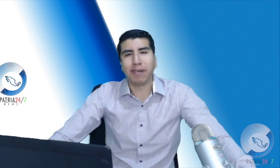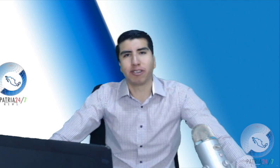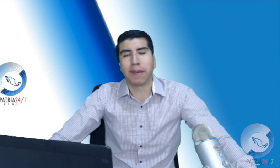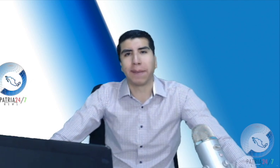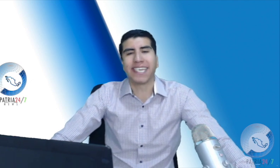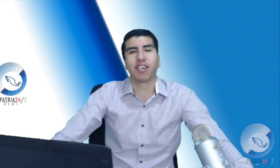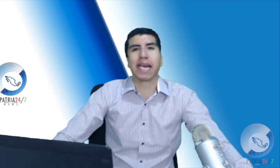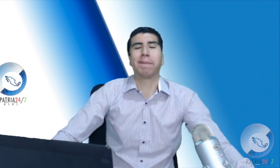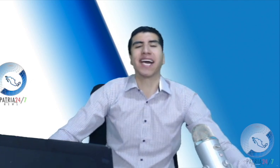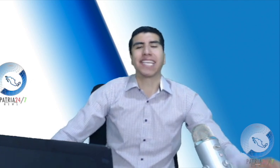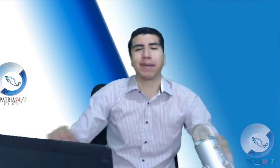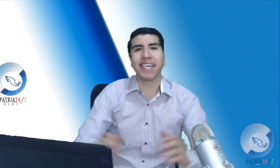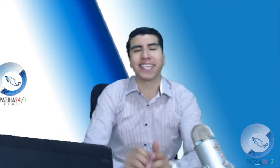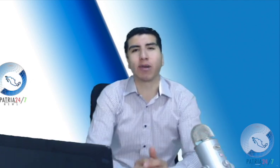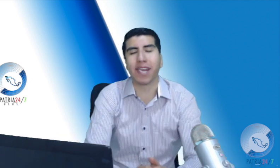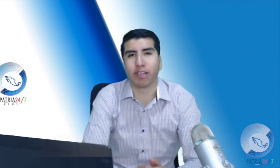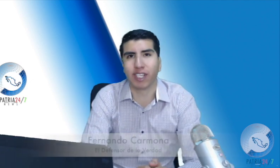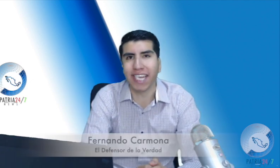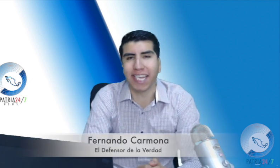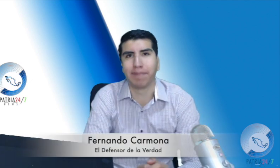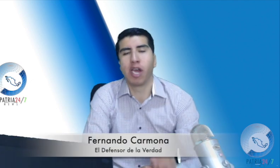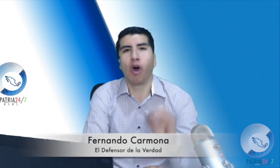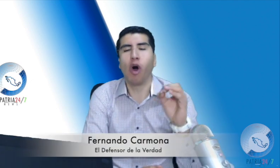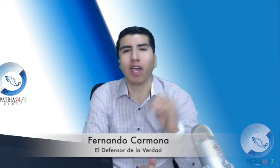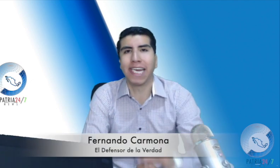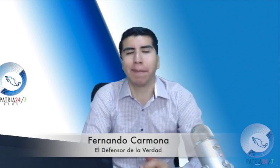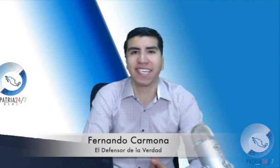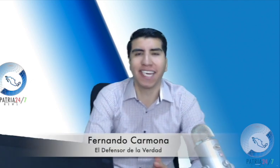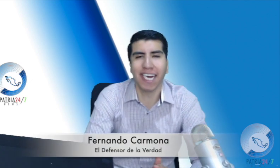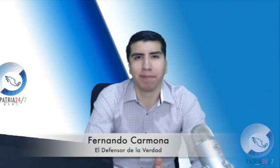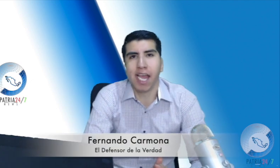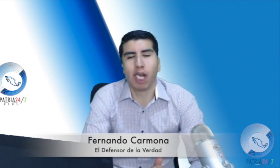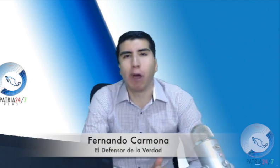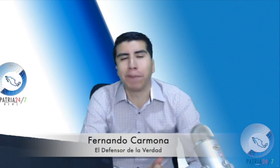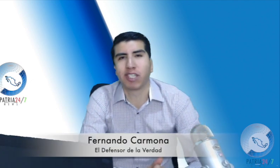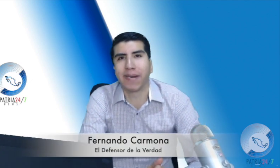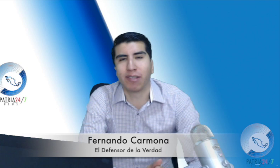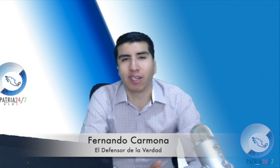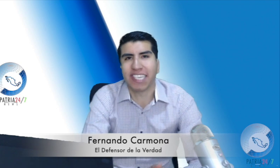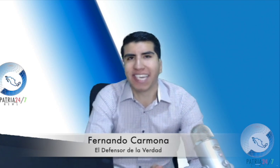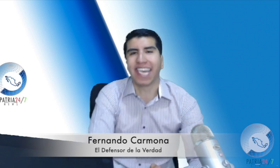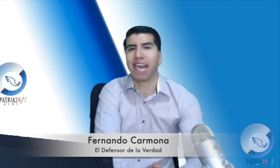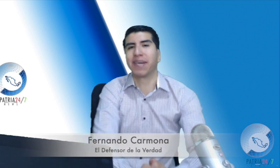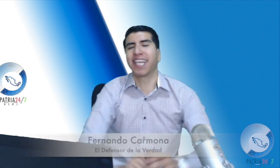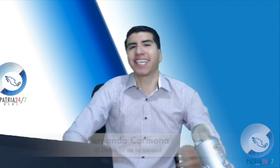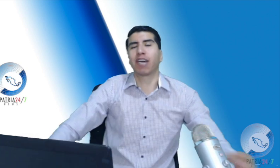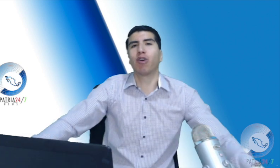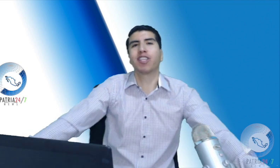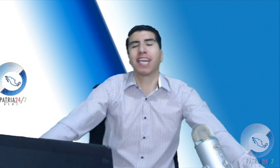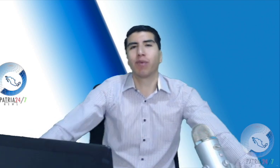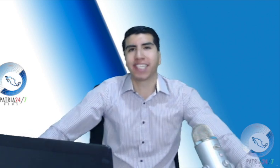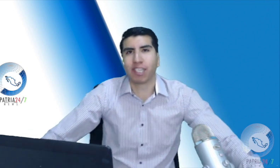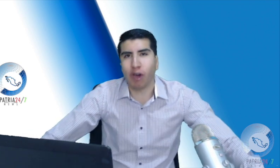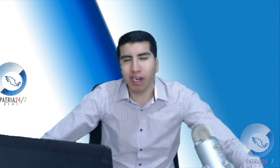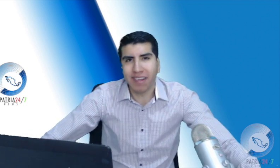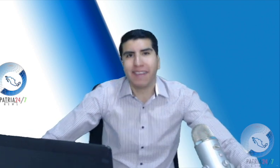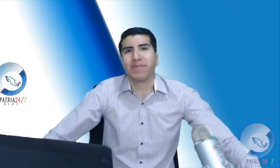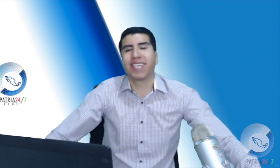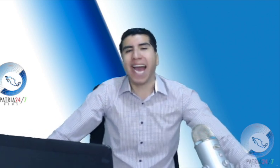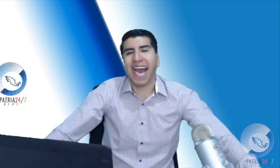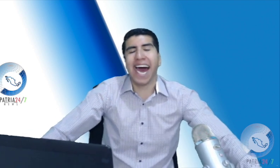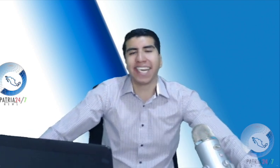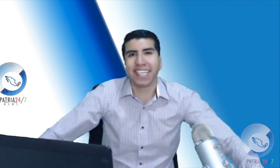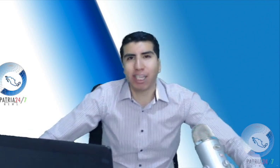qué tal amigos bienvenidos a patria 24/7 hoy en la mañana lópez obrador dice que la batalla con dell watts y con